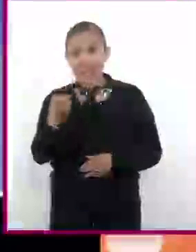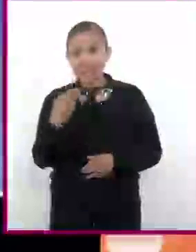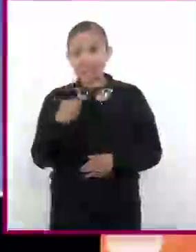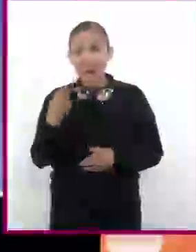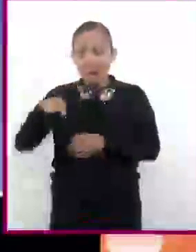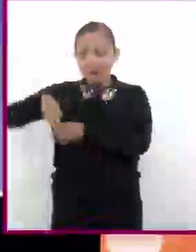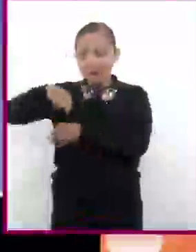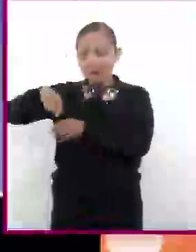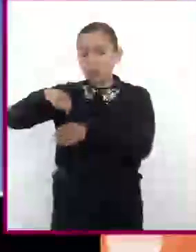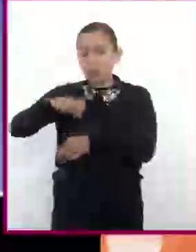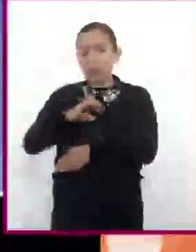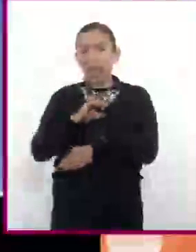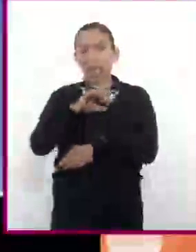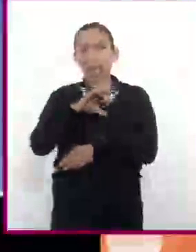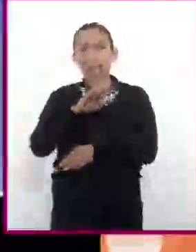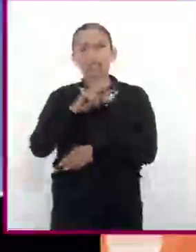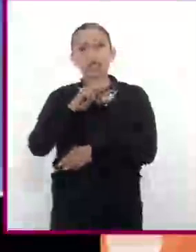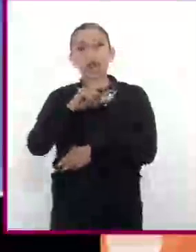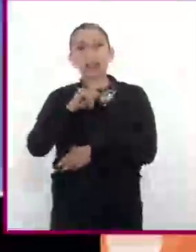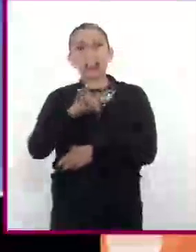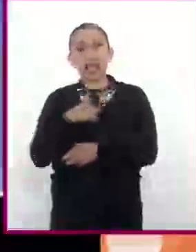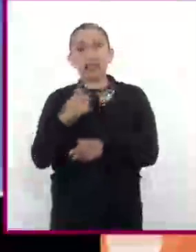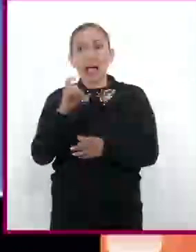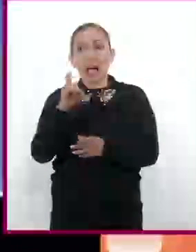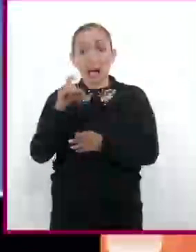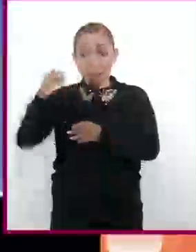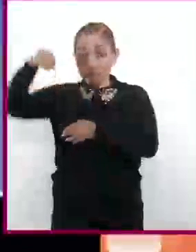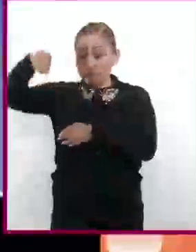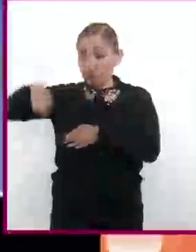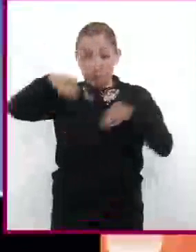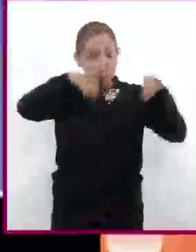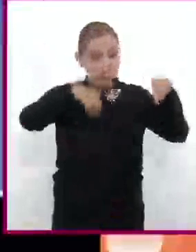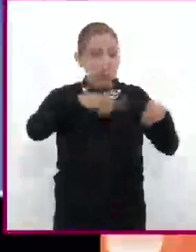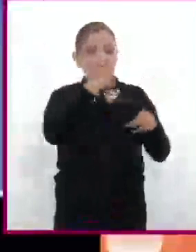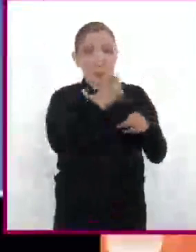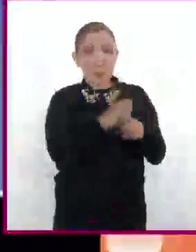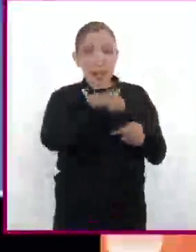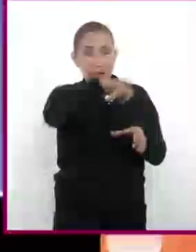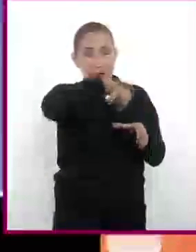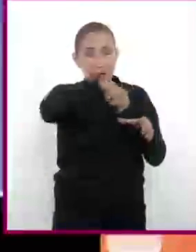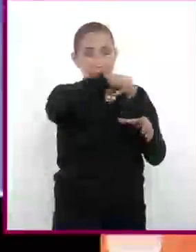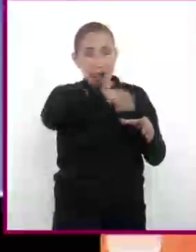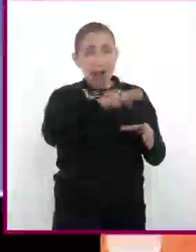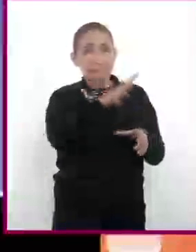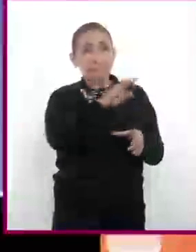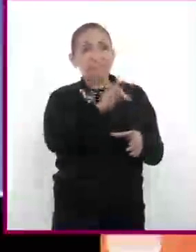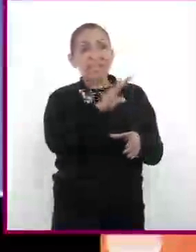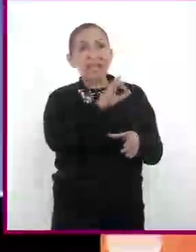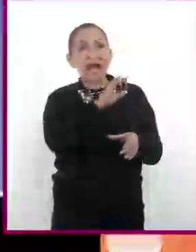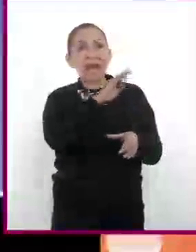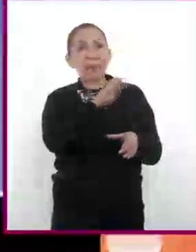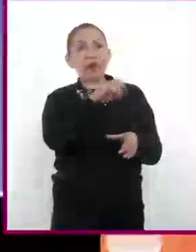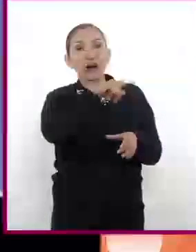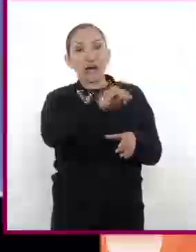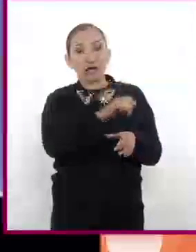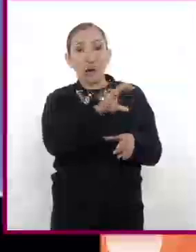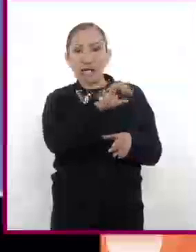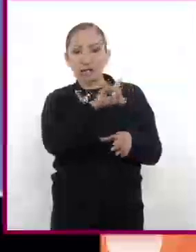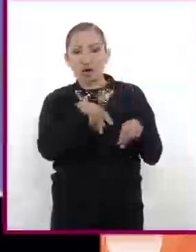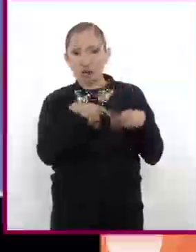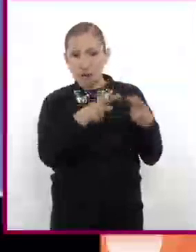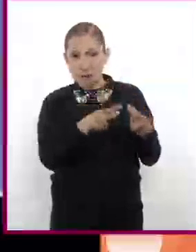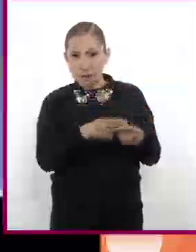una disolución electrolítica. Así que introduciremos estos materiales primero en la disolución de bicarbonato de sodio, un ácido